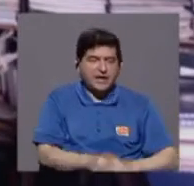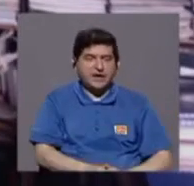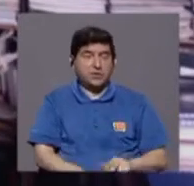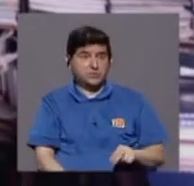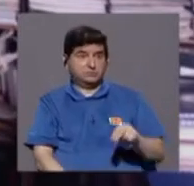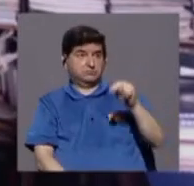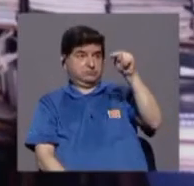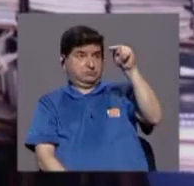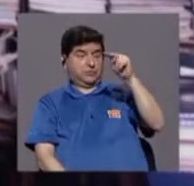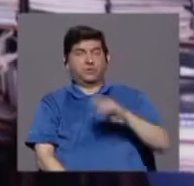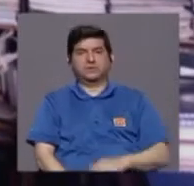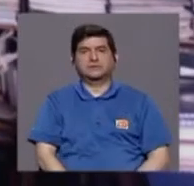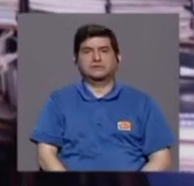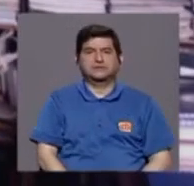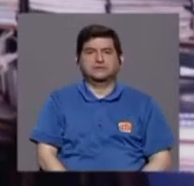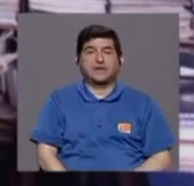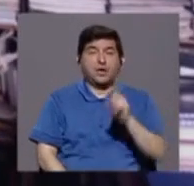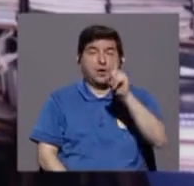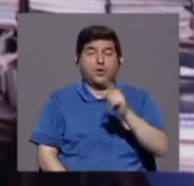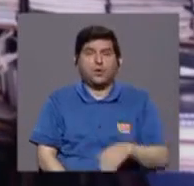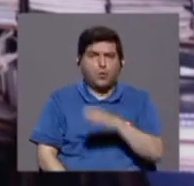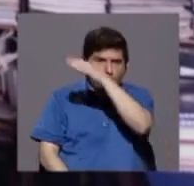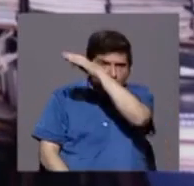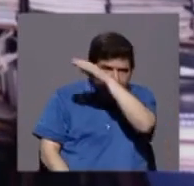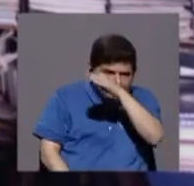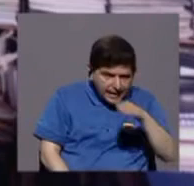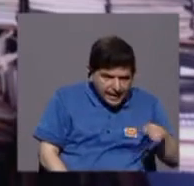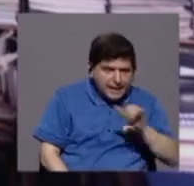norte, ¿verdad? Hay un eje también